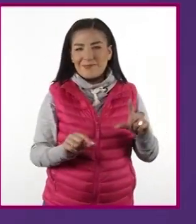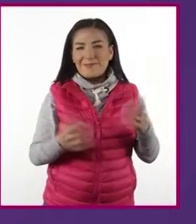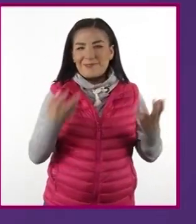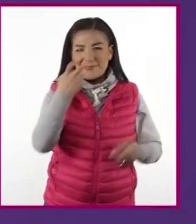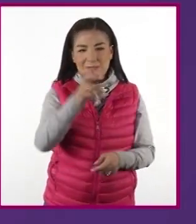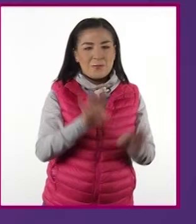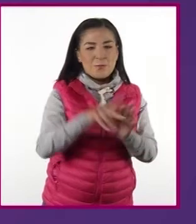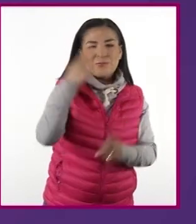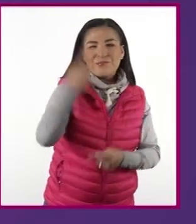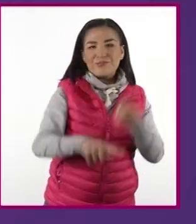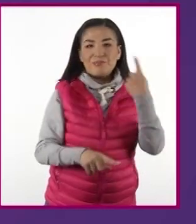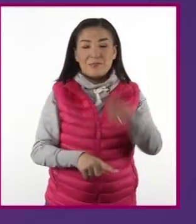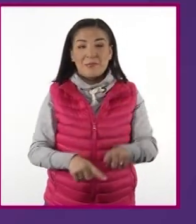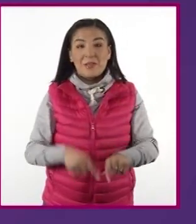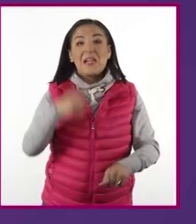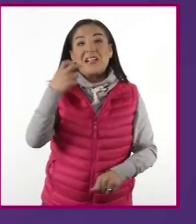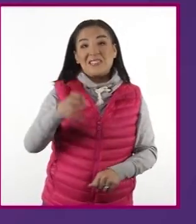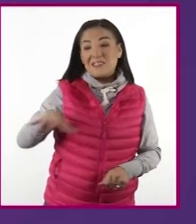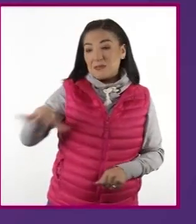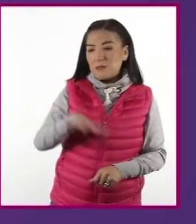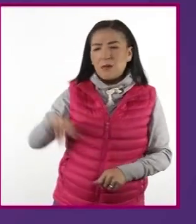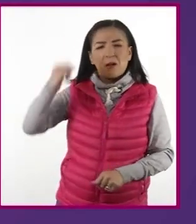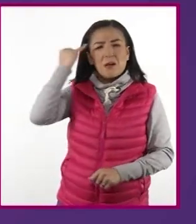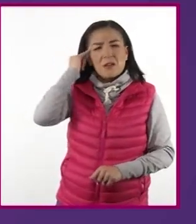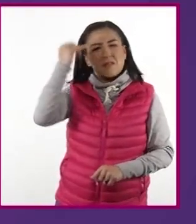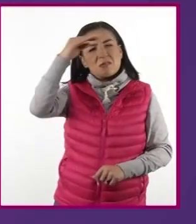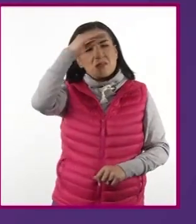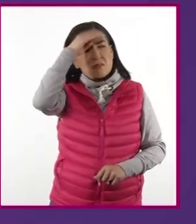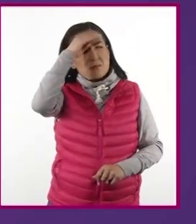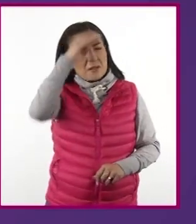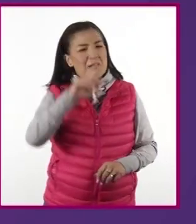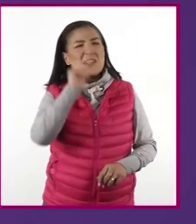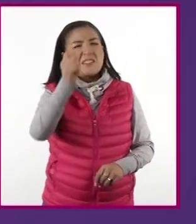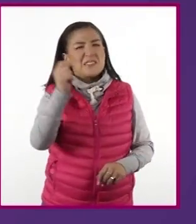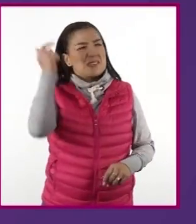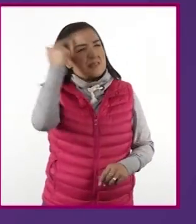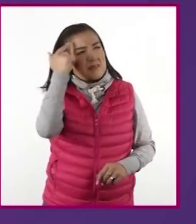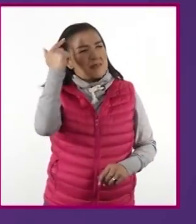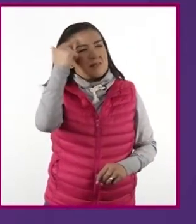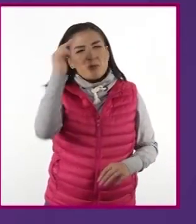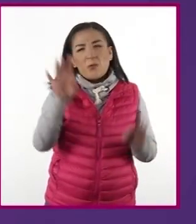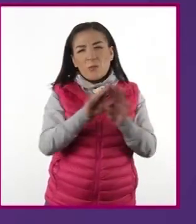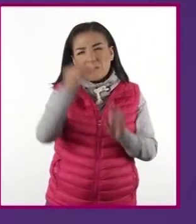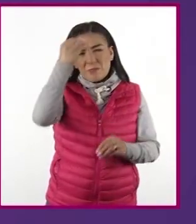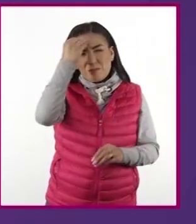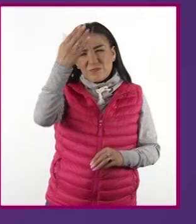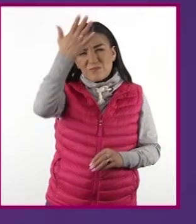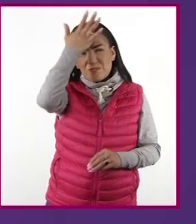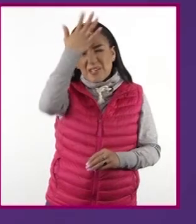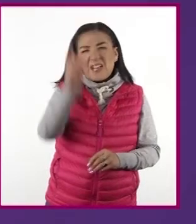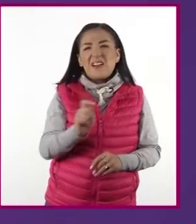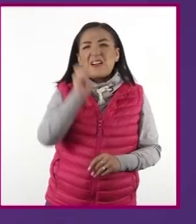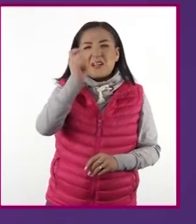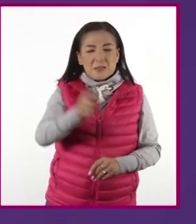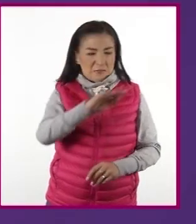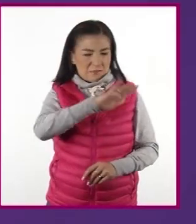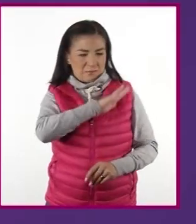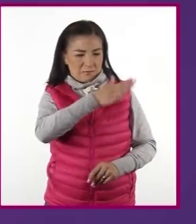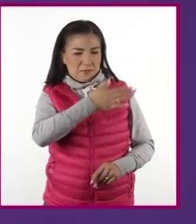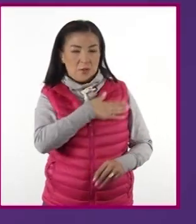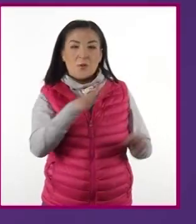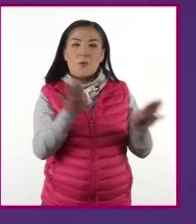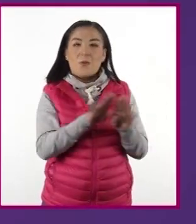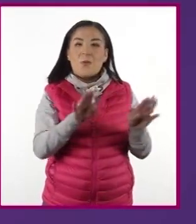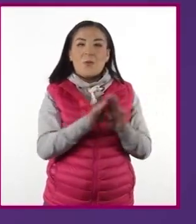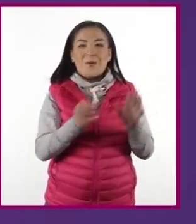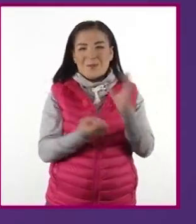Y esto es un tabú para los criollos, que tienen muy metido el concepto de que la Nueva España es un